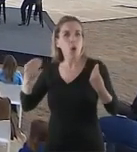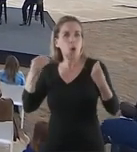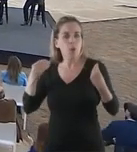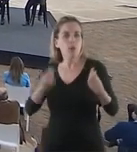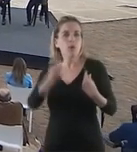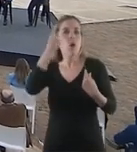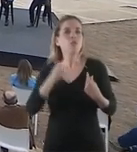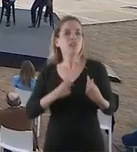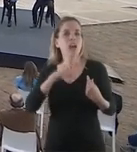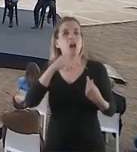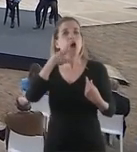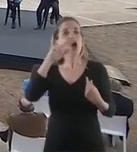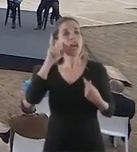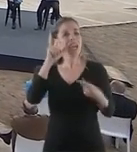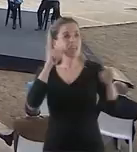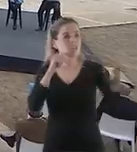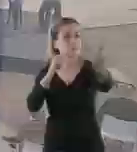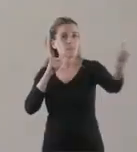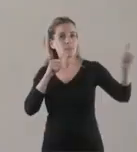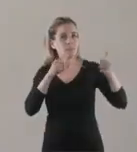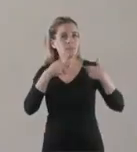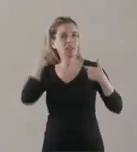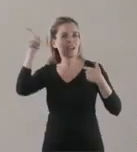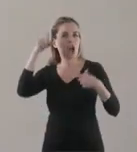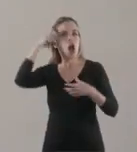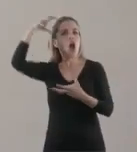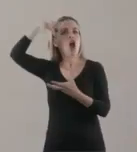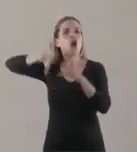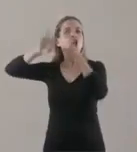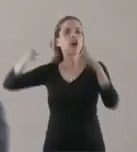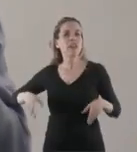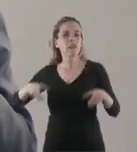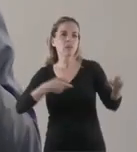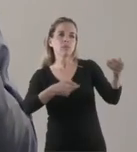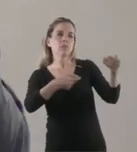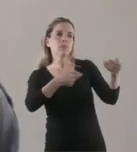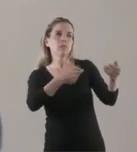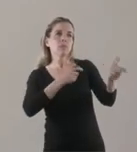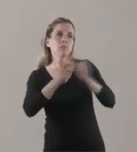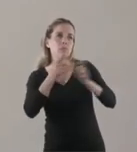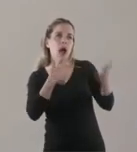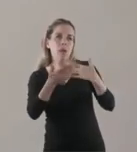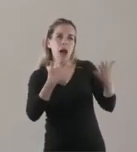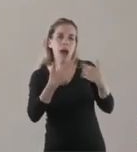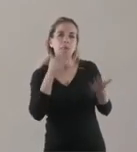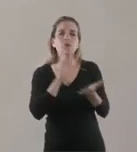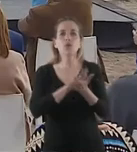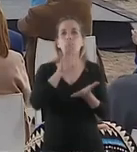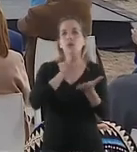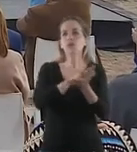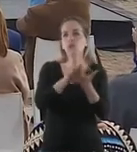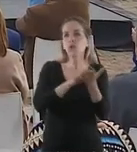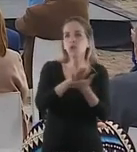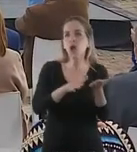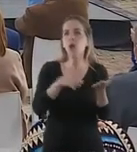vino al congreso y me planteo una serie de soluciones que tenían que ver con cambiar las